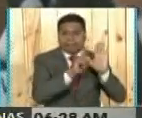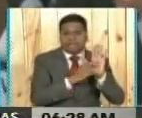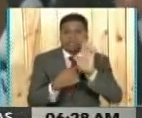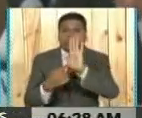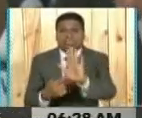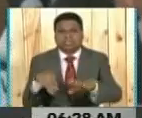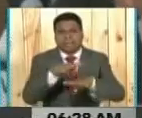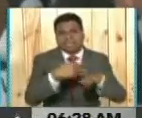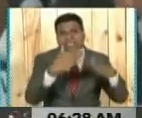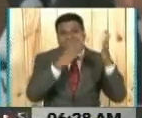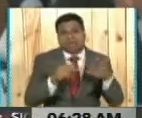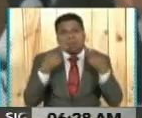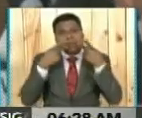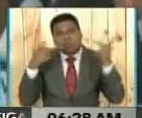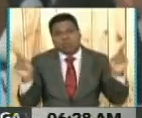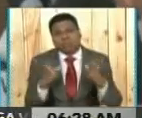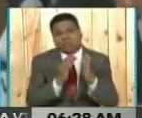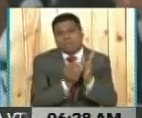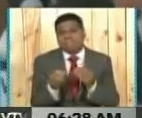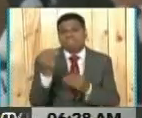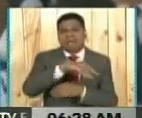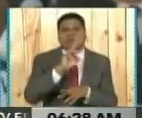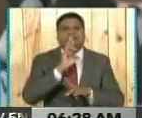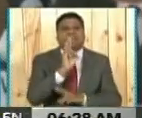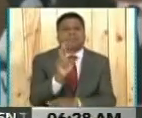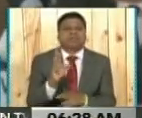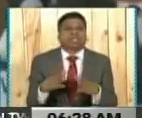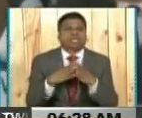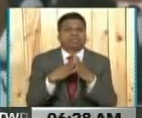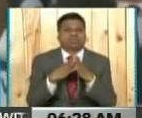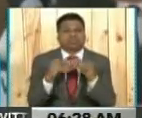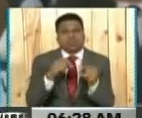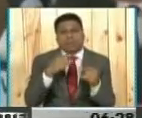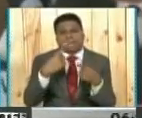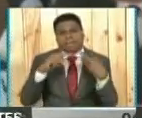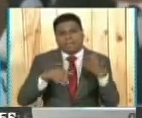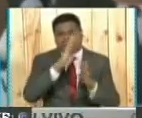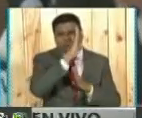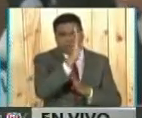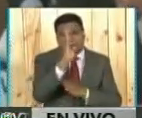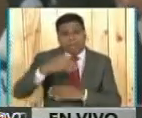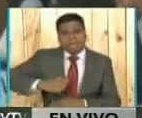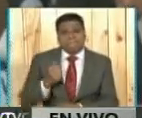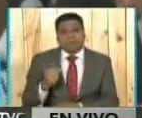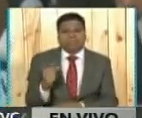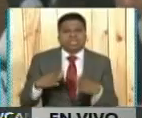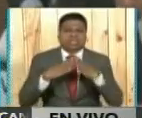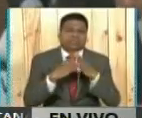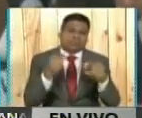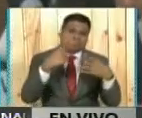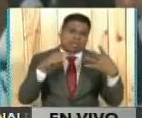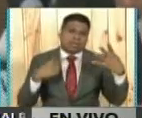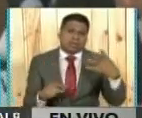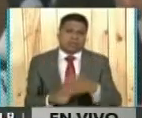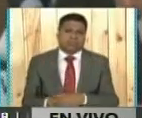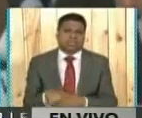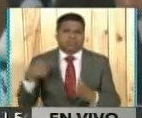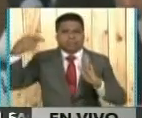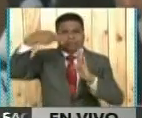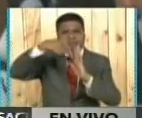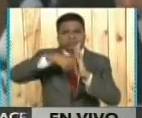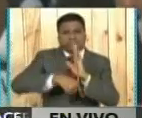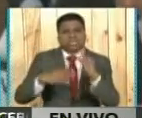Ministerio Público dar una mayor respuesta ante las posibles desviaciones policiales generadoras de esos hechos punibles y profundizar